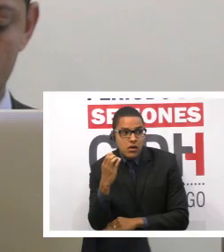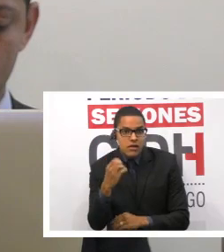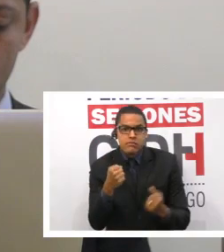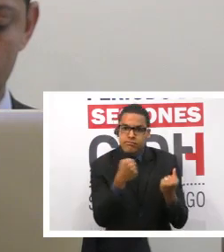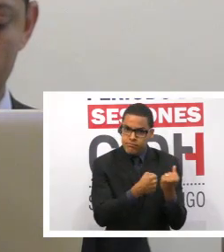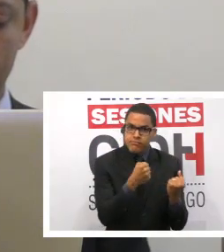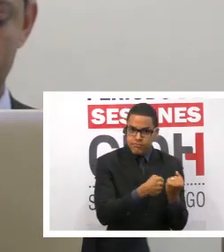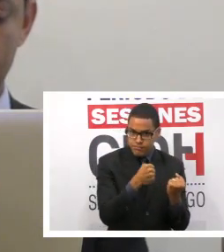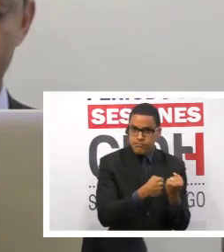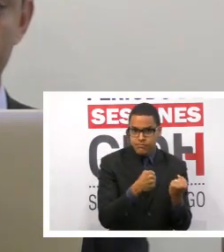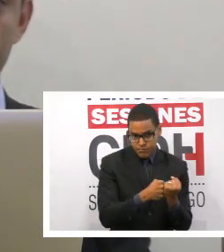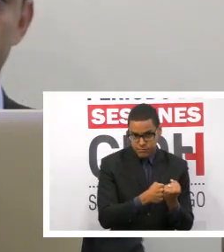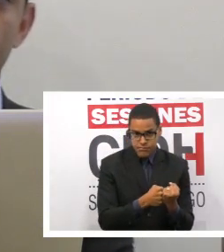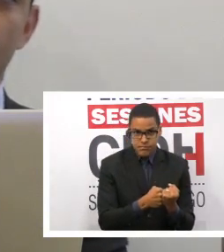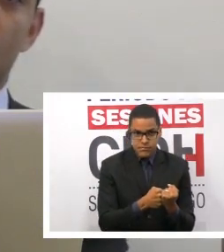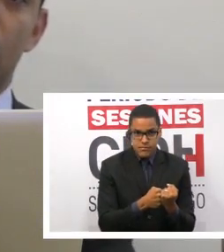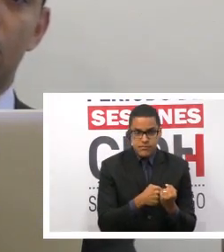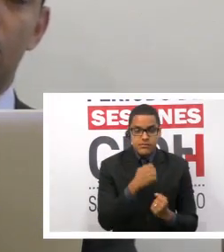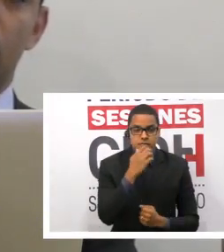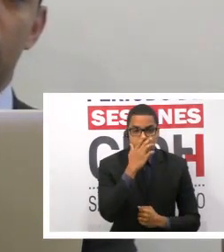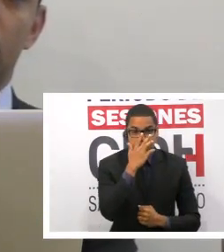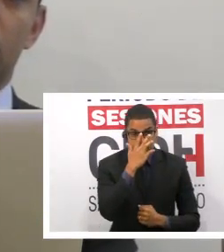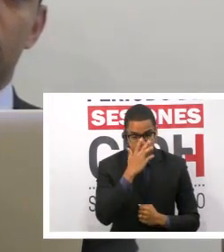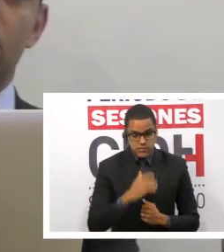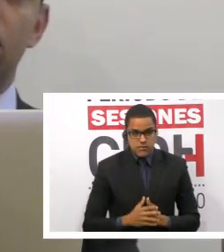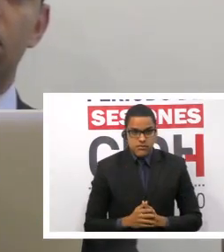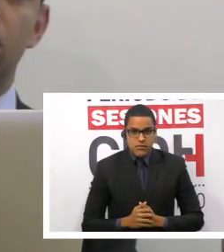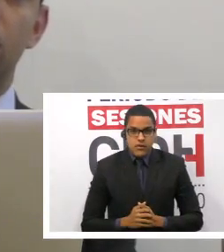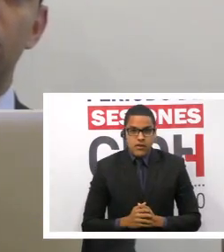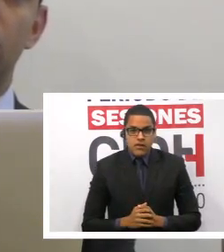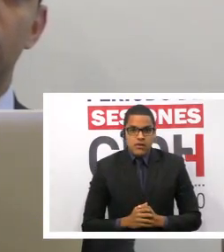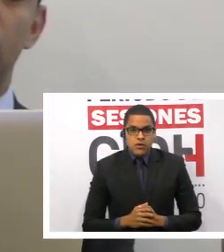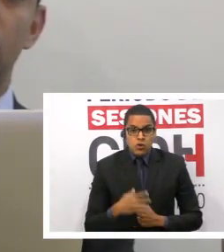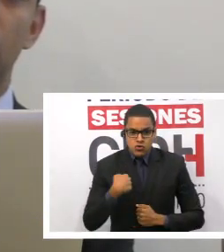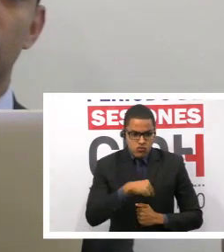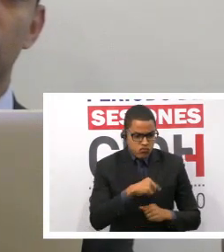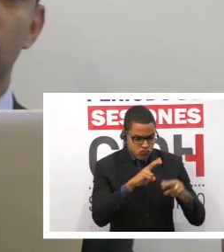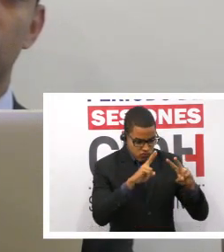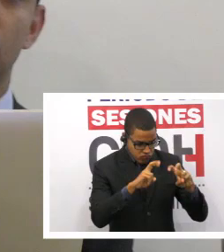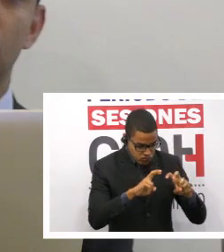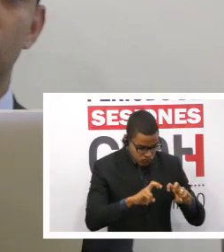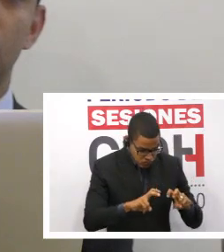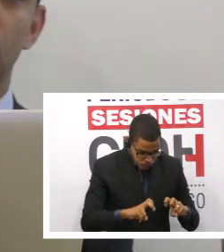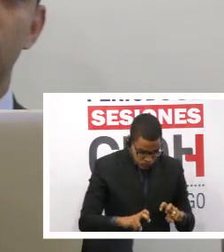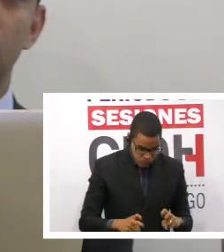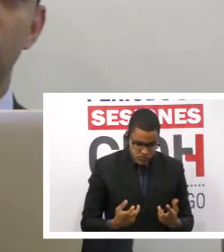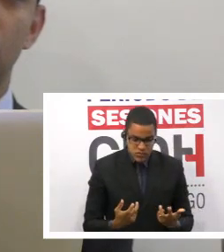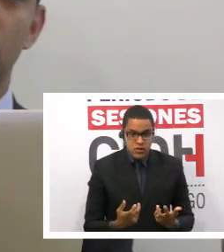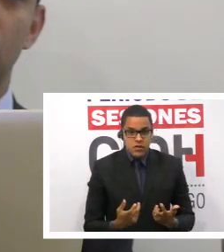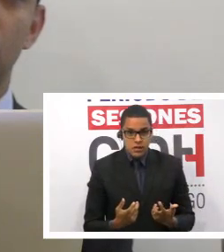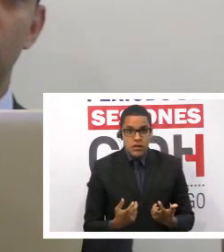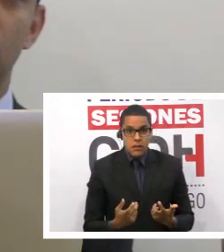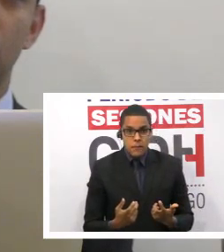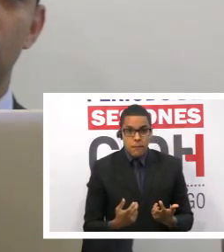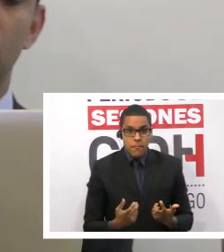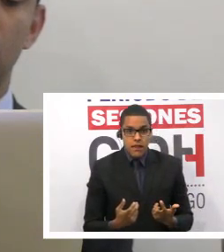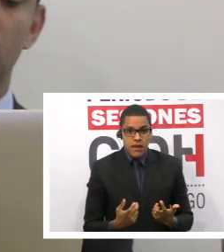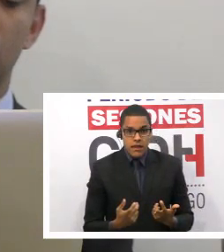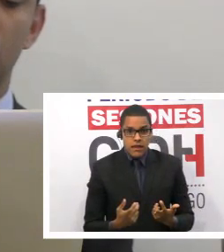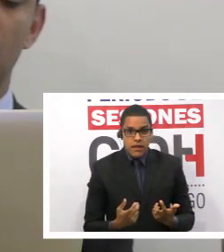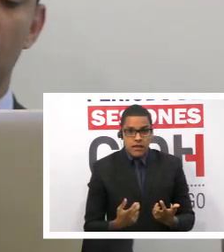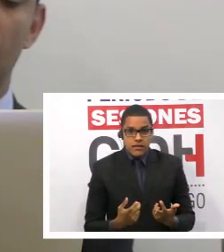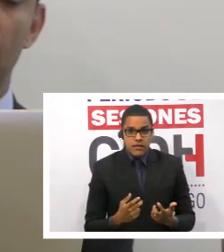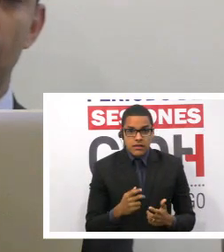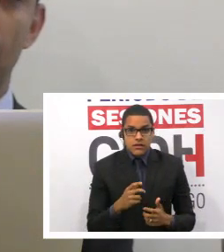medio del aumento de la base gravable las cifras oficiales indican que los beneficios tributarios generaron pérdidas fiscales